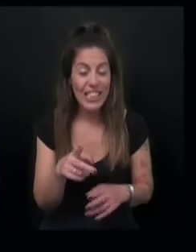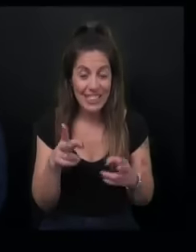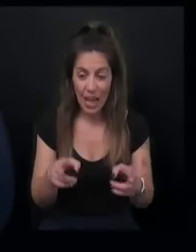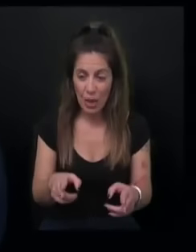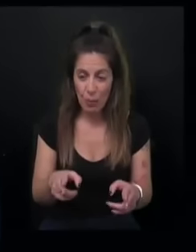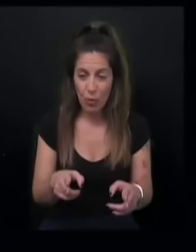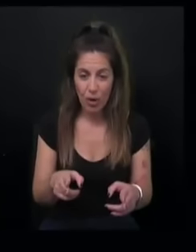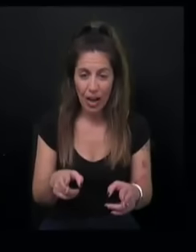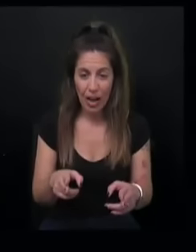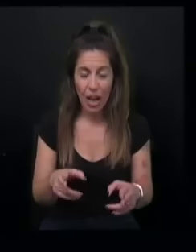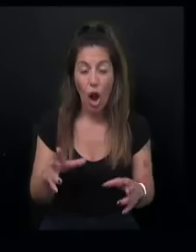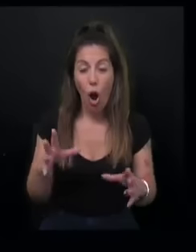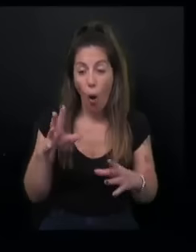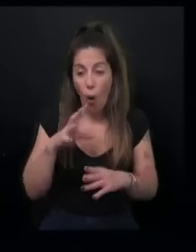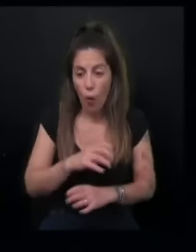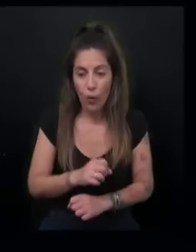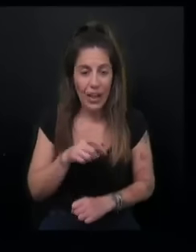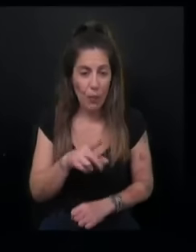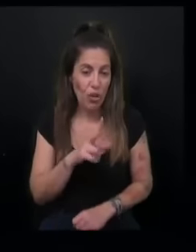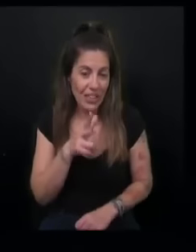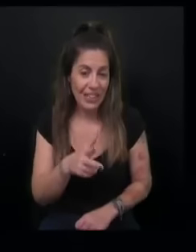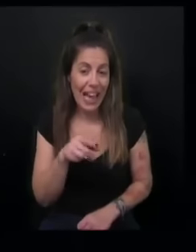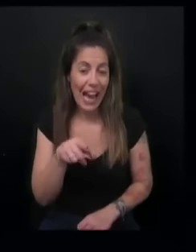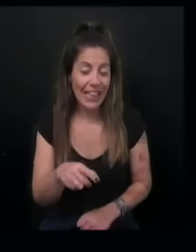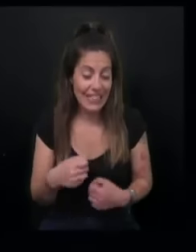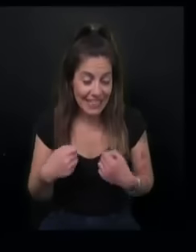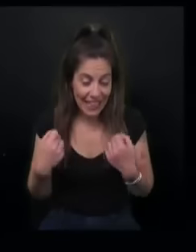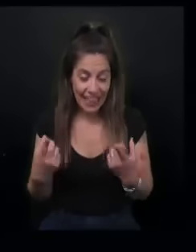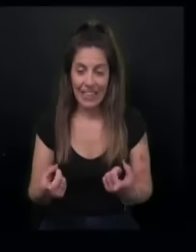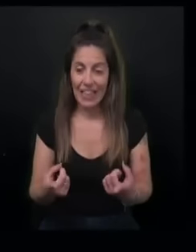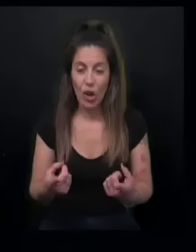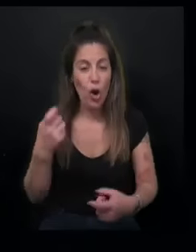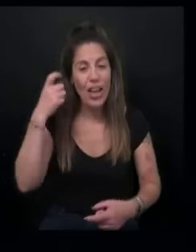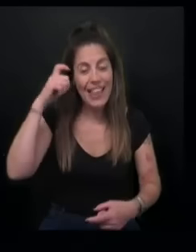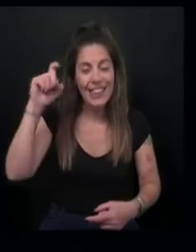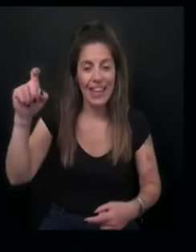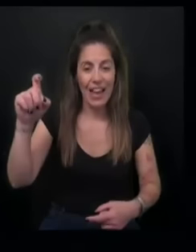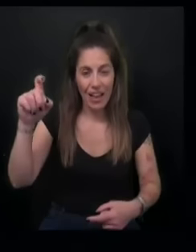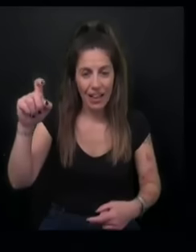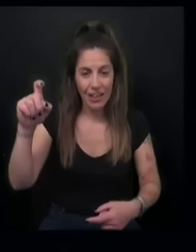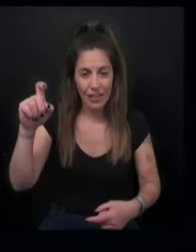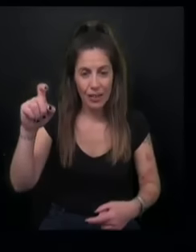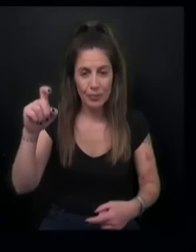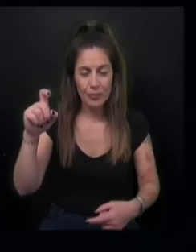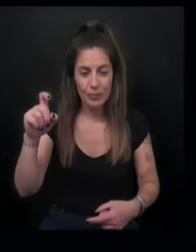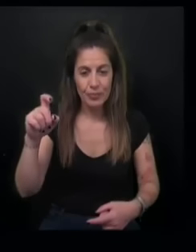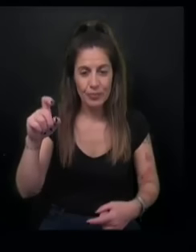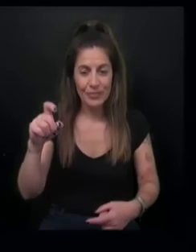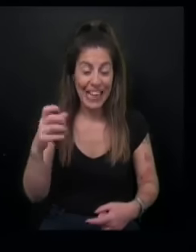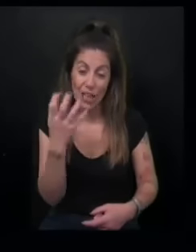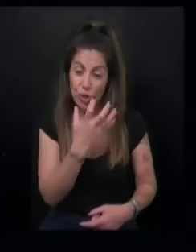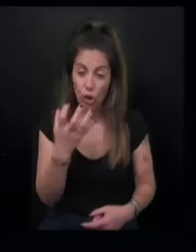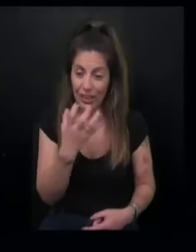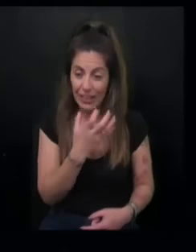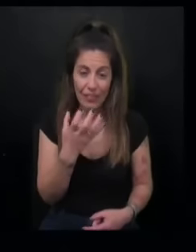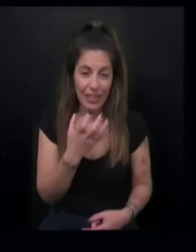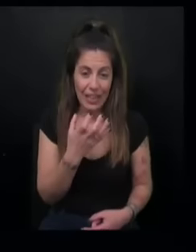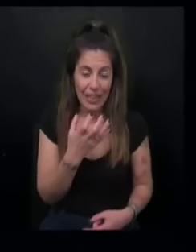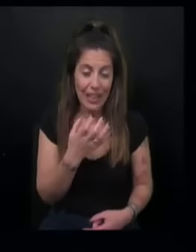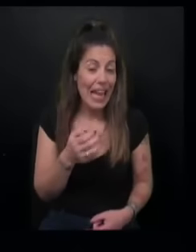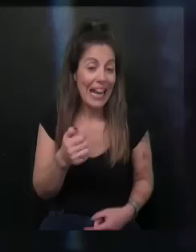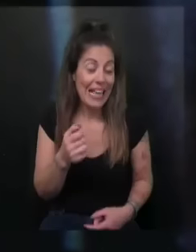oscurantista que tú decís es que se nos generó la idea de que este que es horrible casi